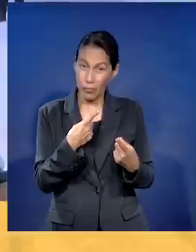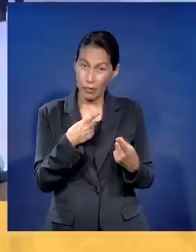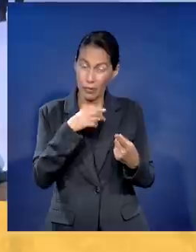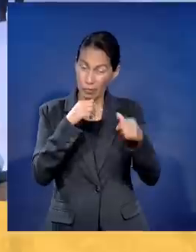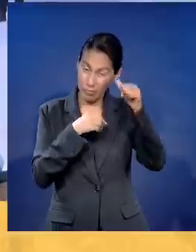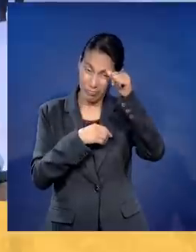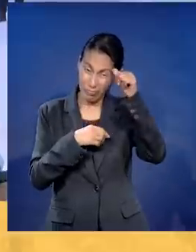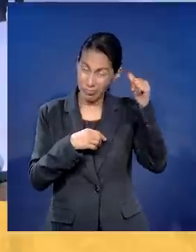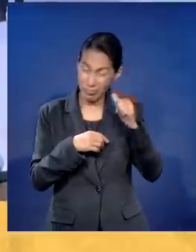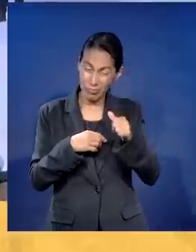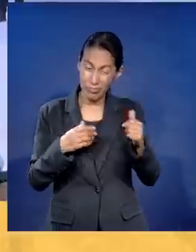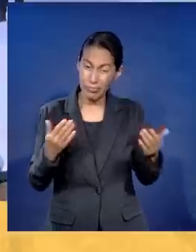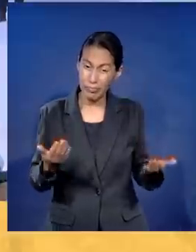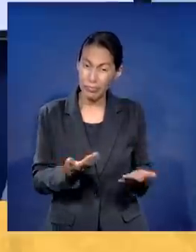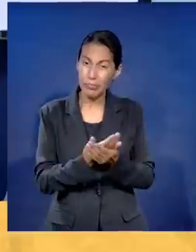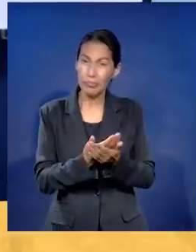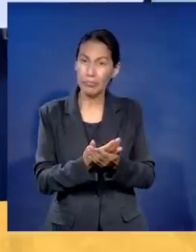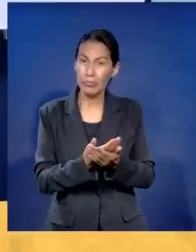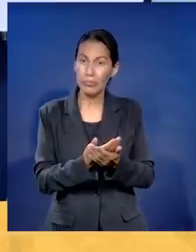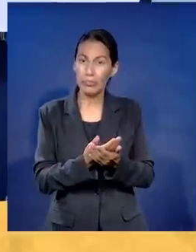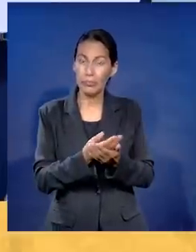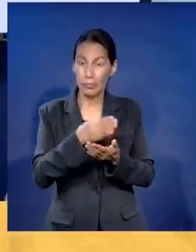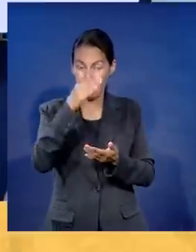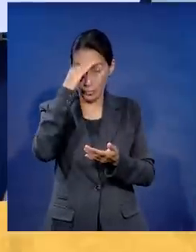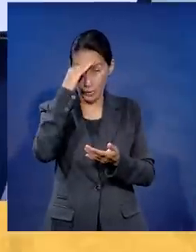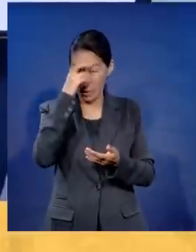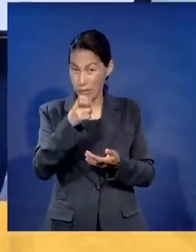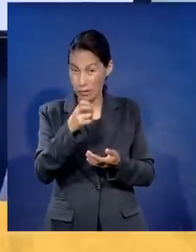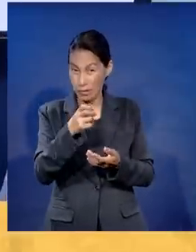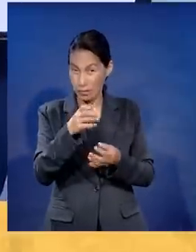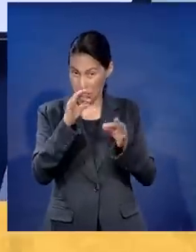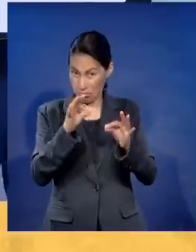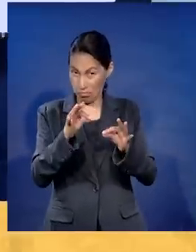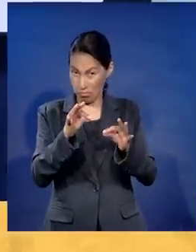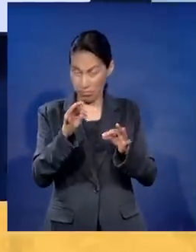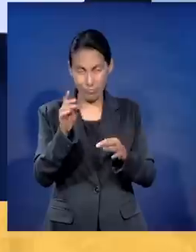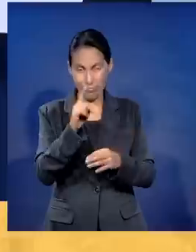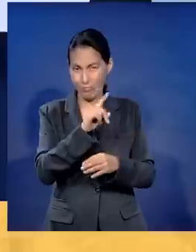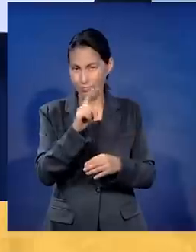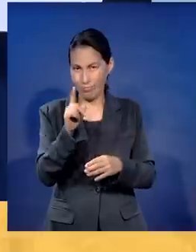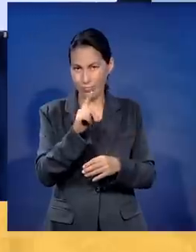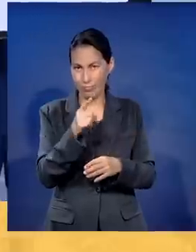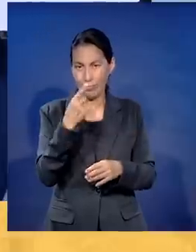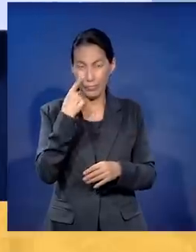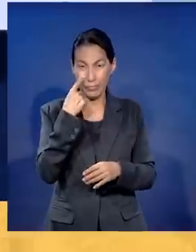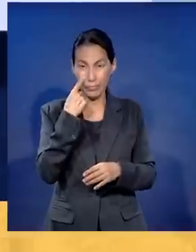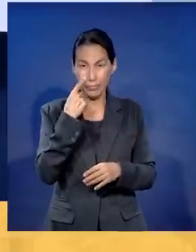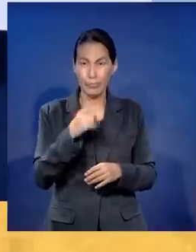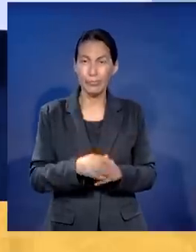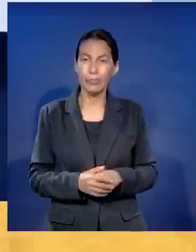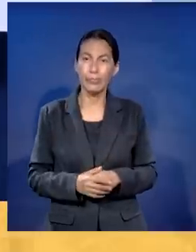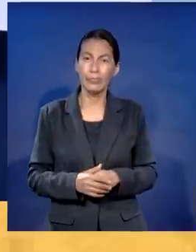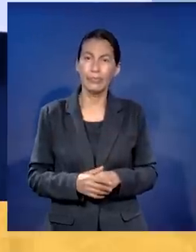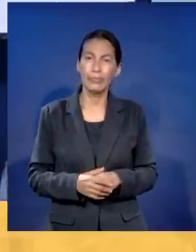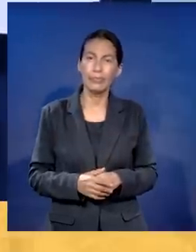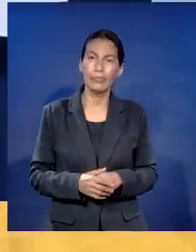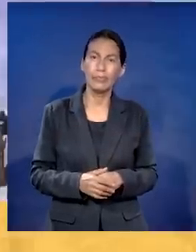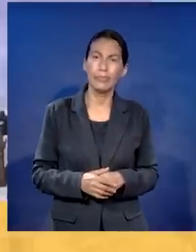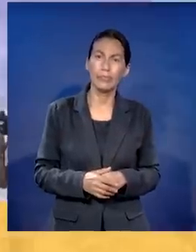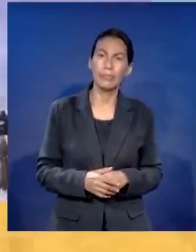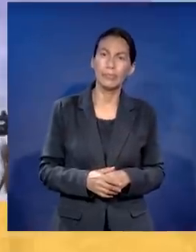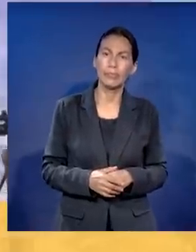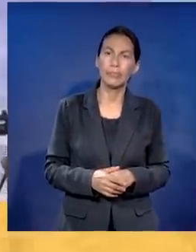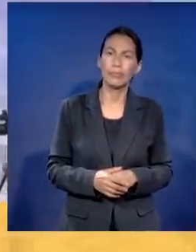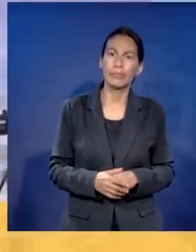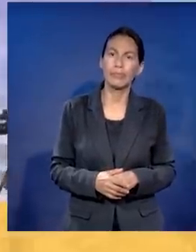pecado nuestra mente naturalmente no viene así quieren ver cómo viene nuestra mente ahí